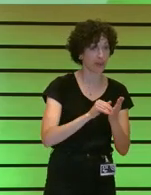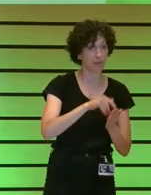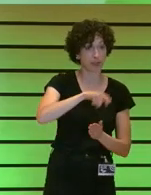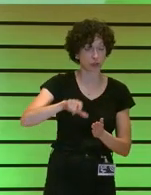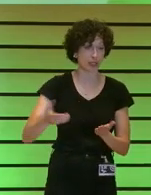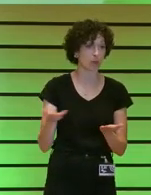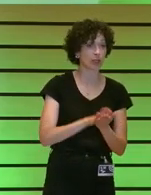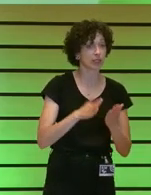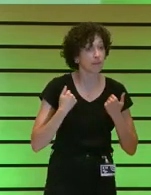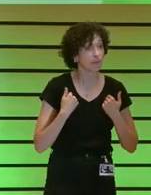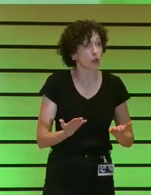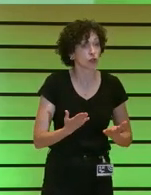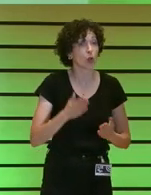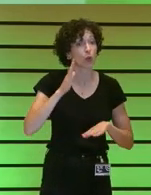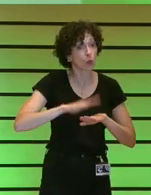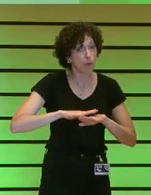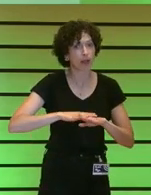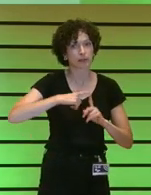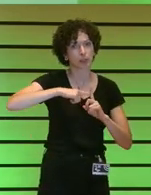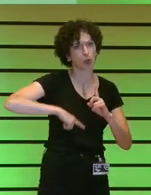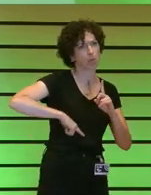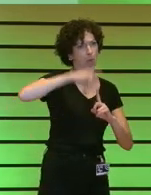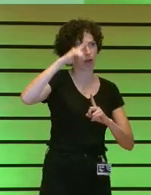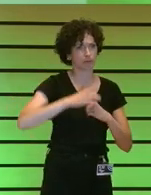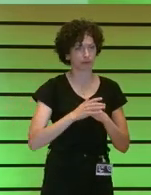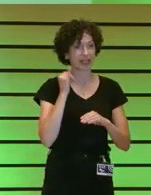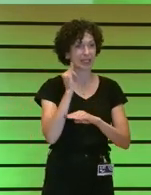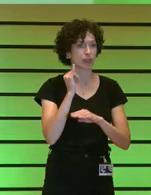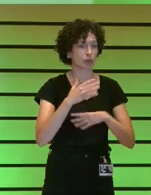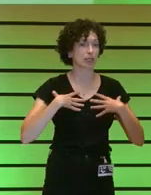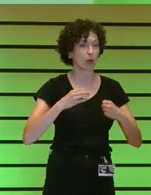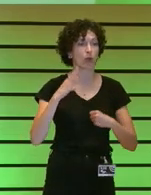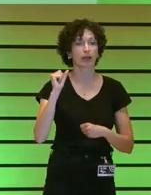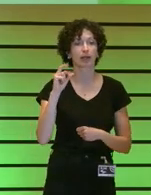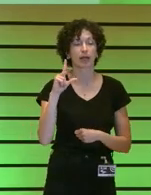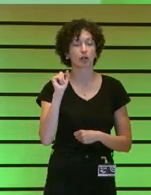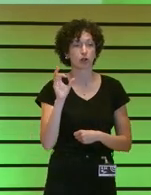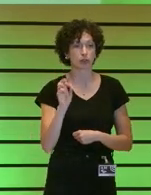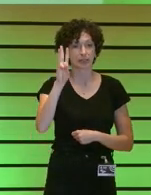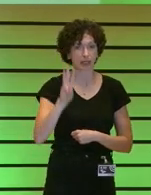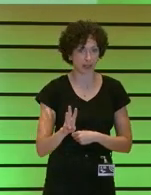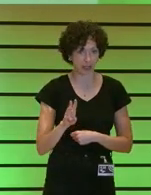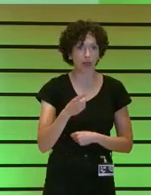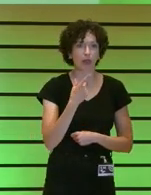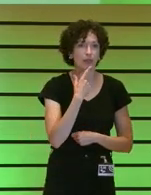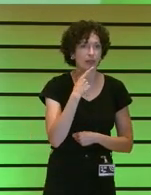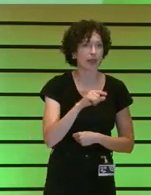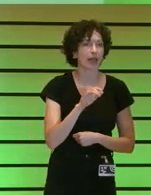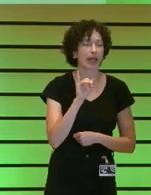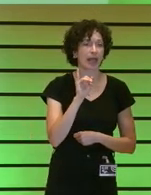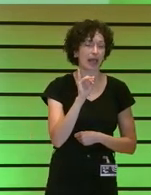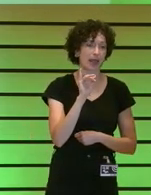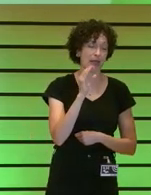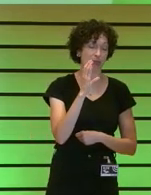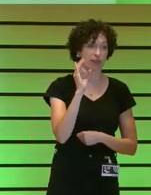prematuras debidas a las temperaturas extremas instituto de salud Carlos tercero no lo dice greenpeace no lo dice una organización ecologista